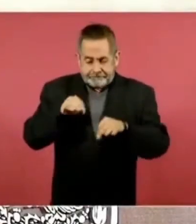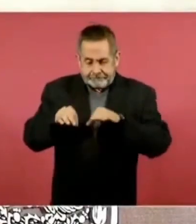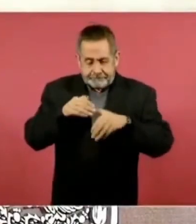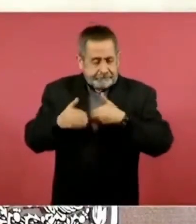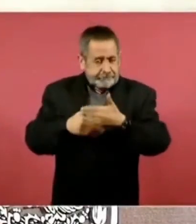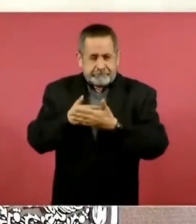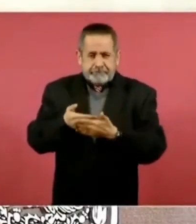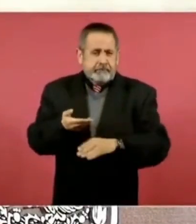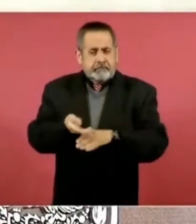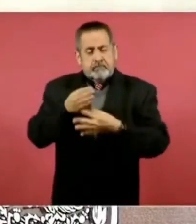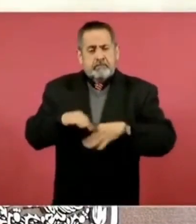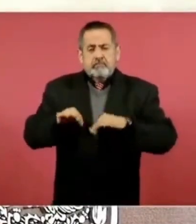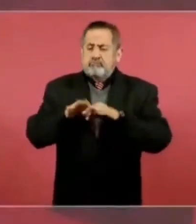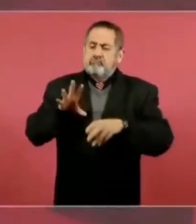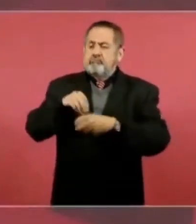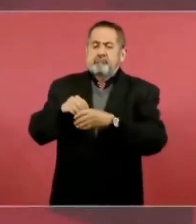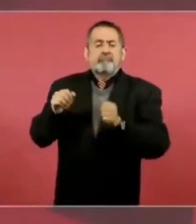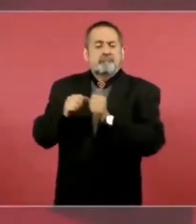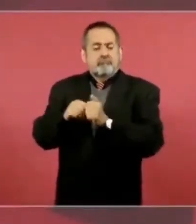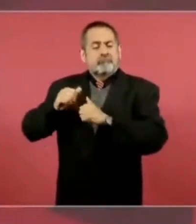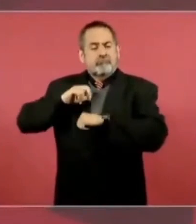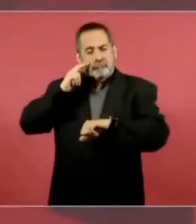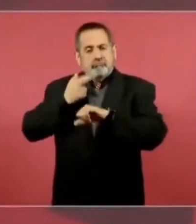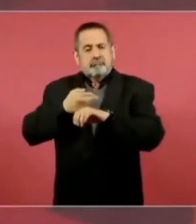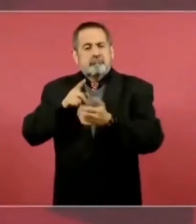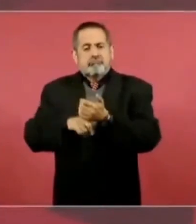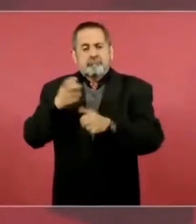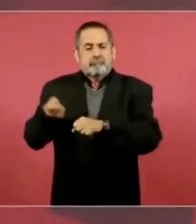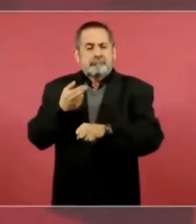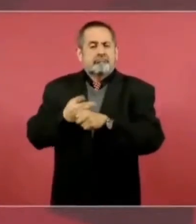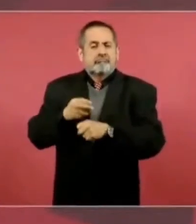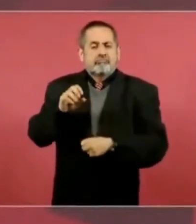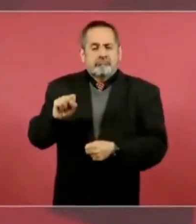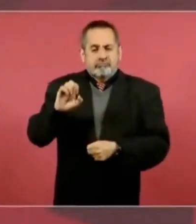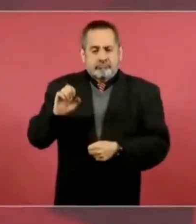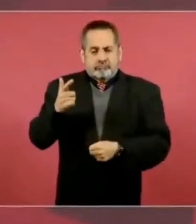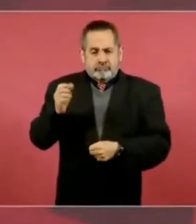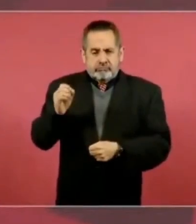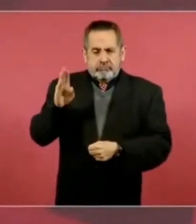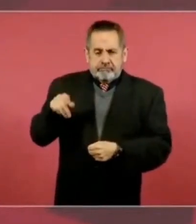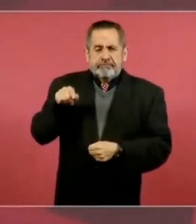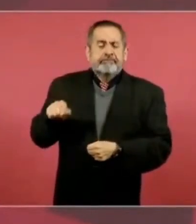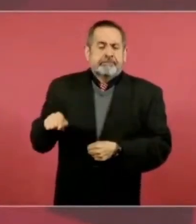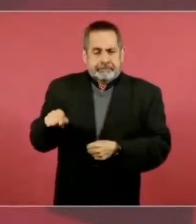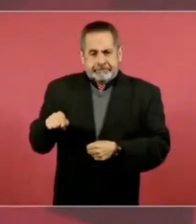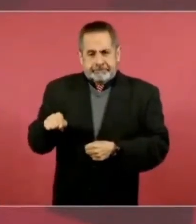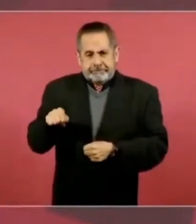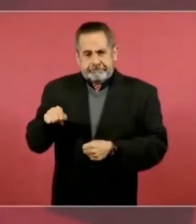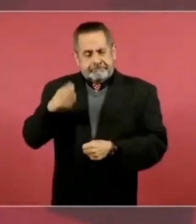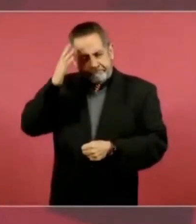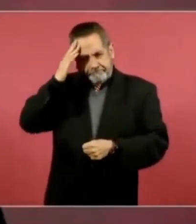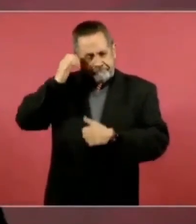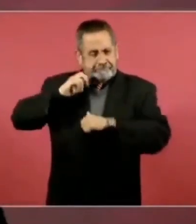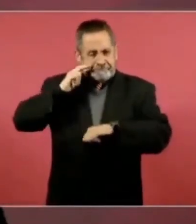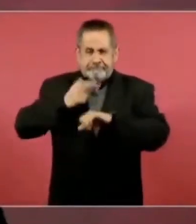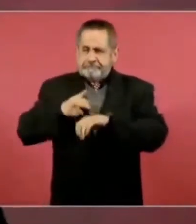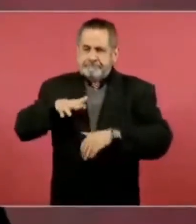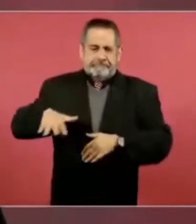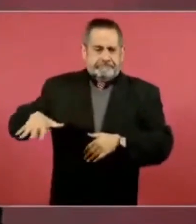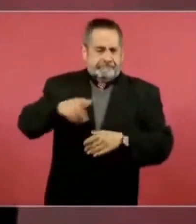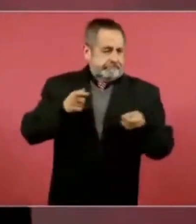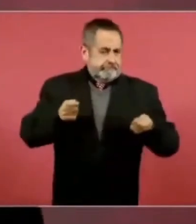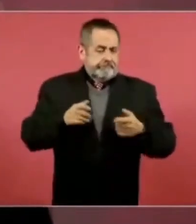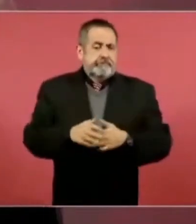muy interinstitucional encabezado por la Secretaría de Gobernación, que es la cabeza de sector. En